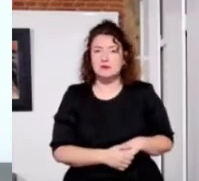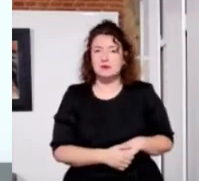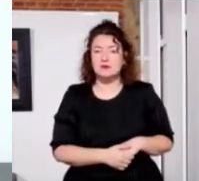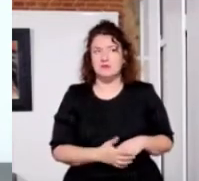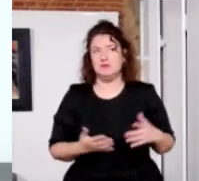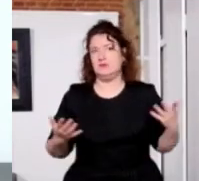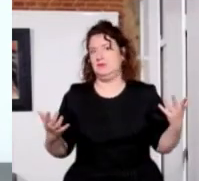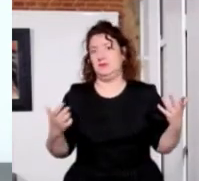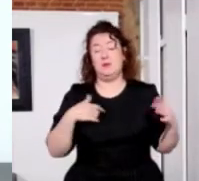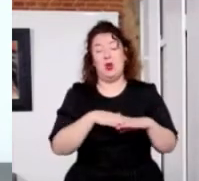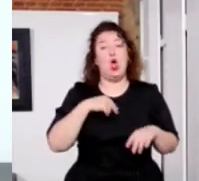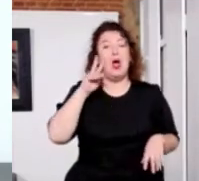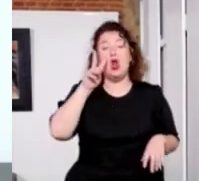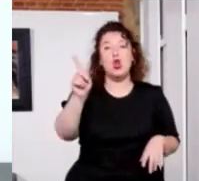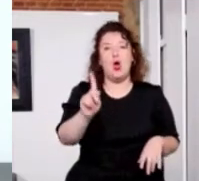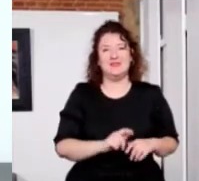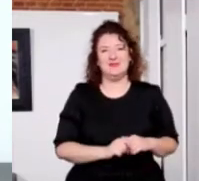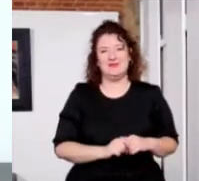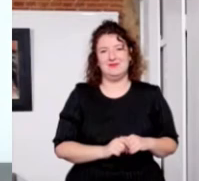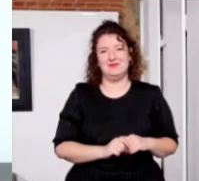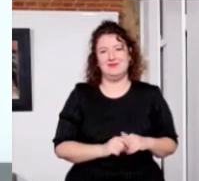Es que no vi las imágenes.